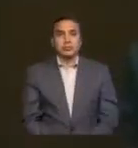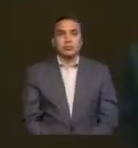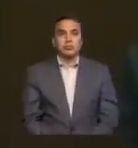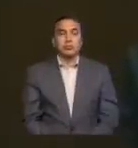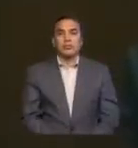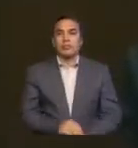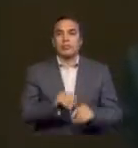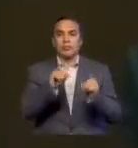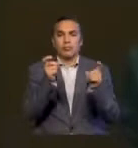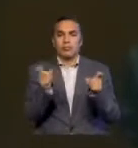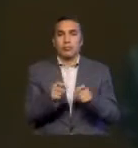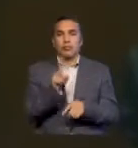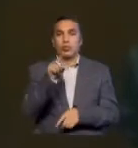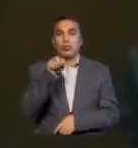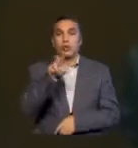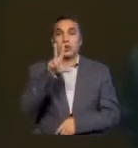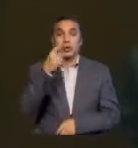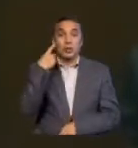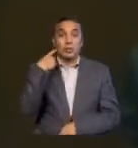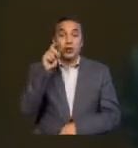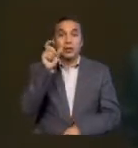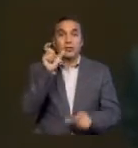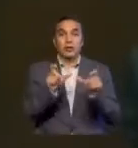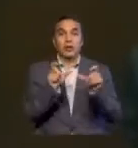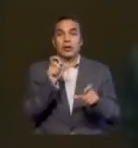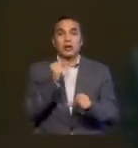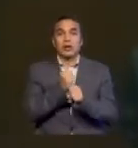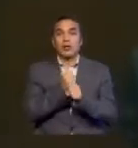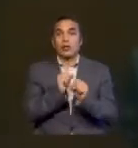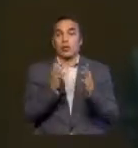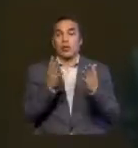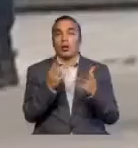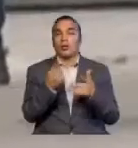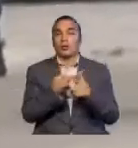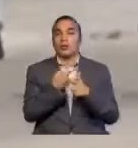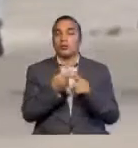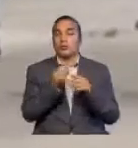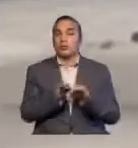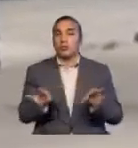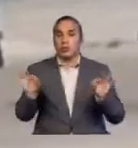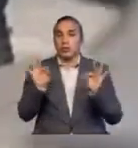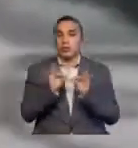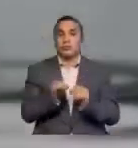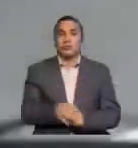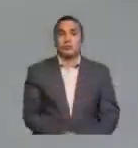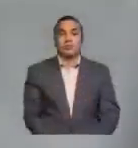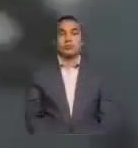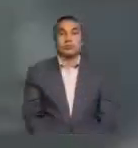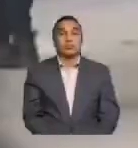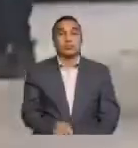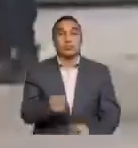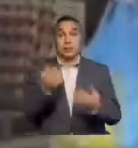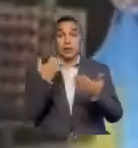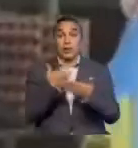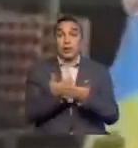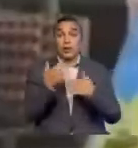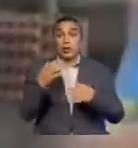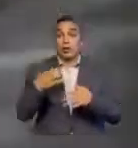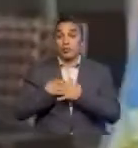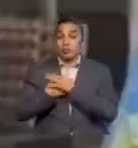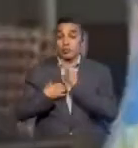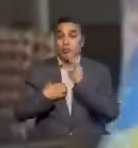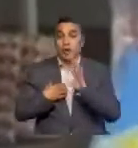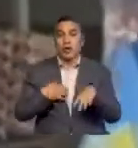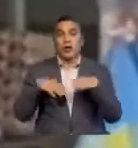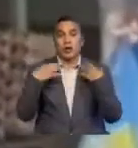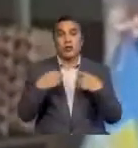reducido en 1.3 millones el subempleo eso también es una cifra muy importante los efectos económicos generados por la pandemia se